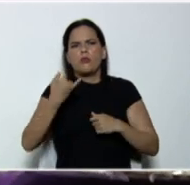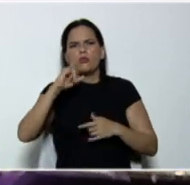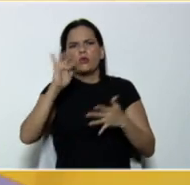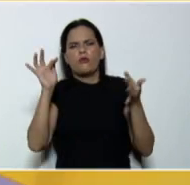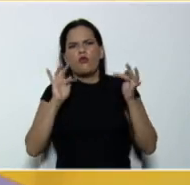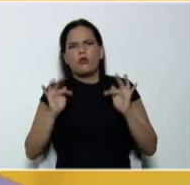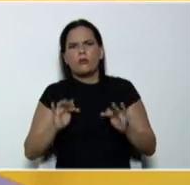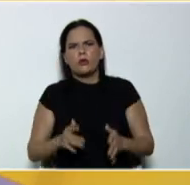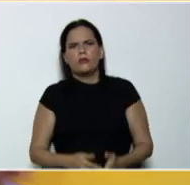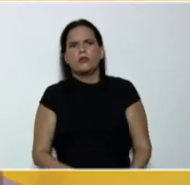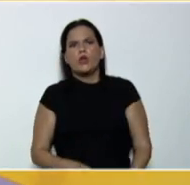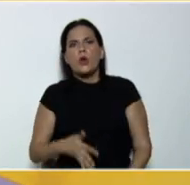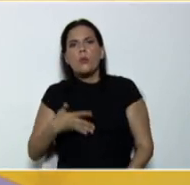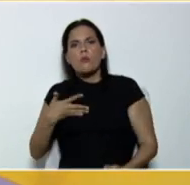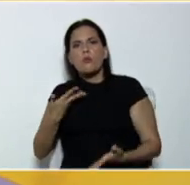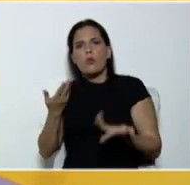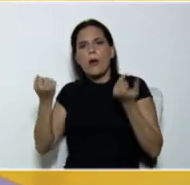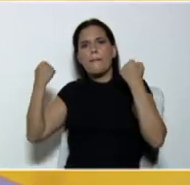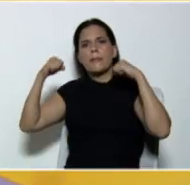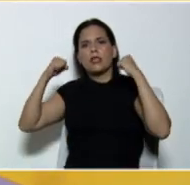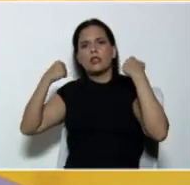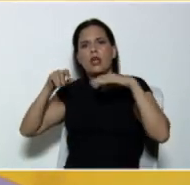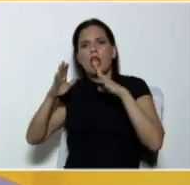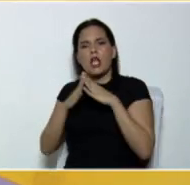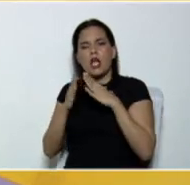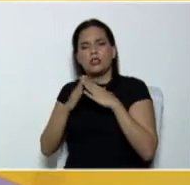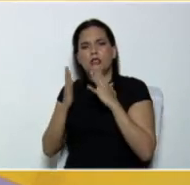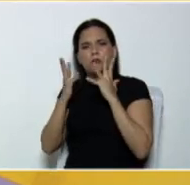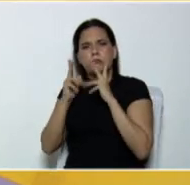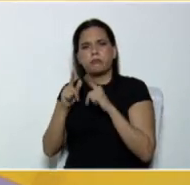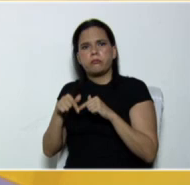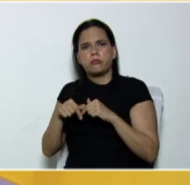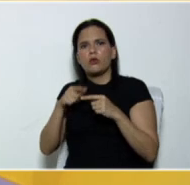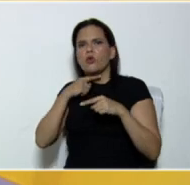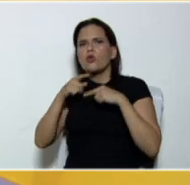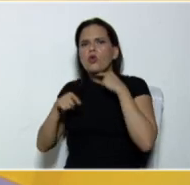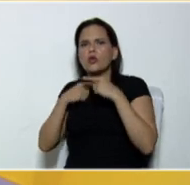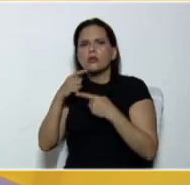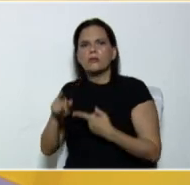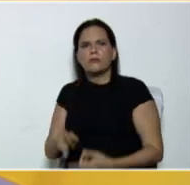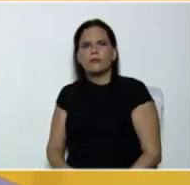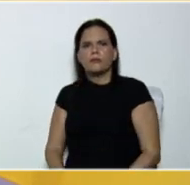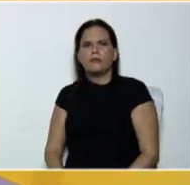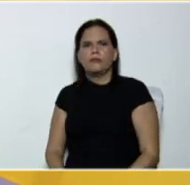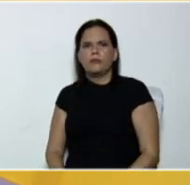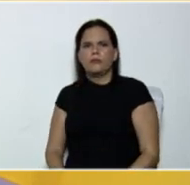Exactamente, podemos practicar contar en casa, por ejemplo, el conteo de colores. 1,